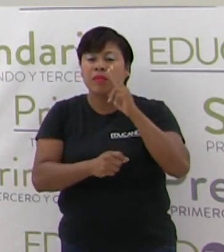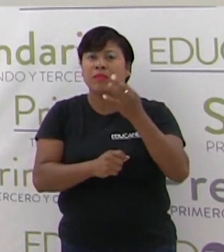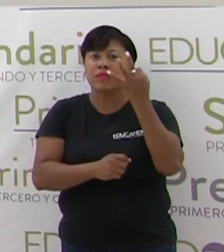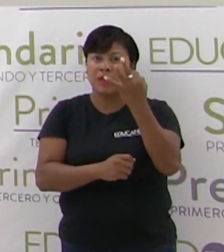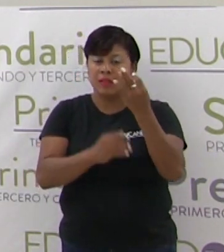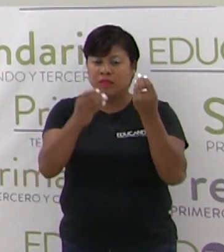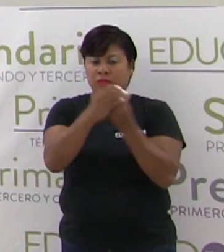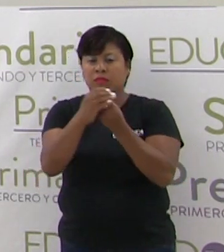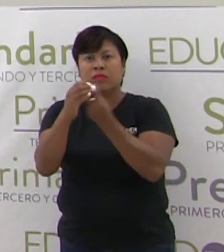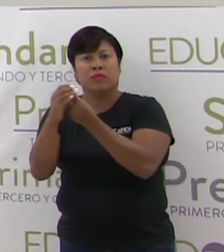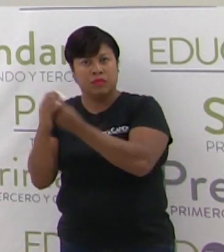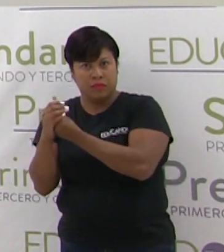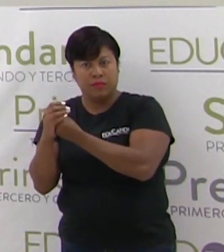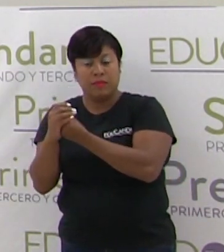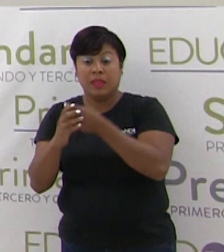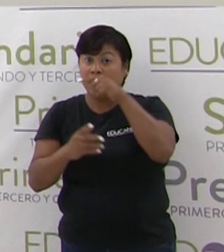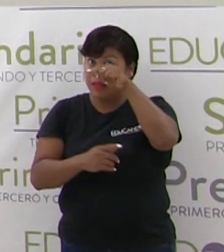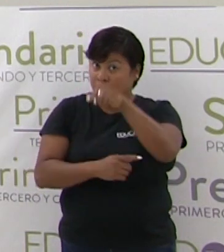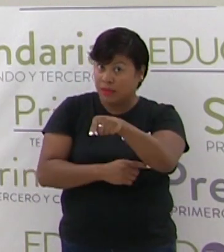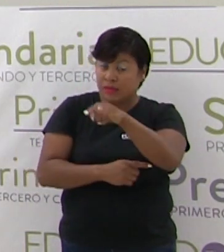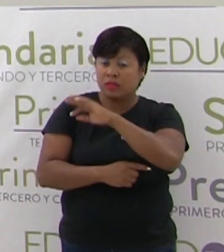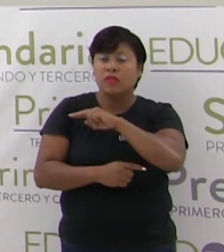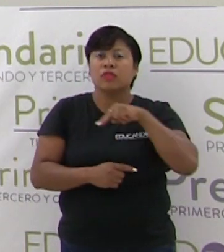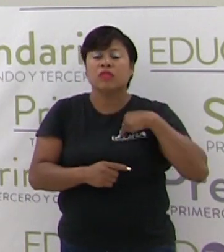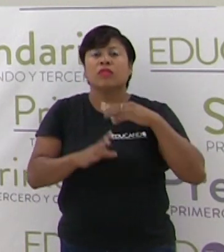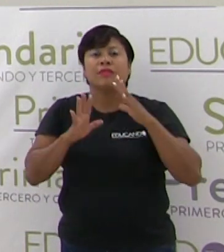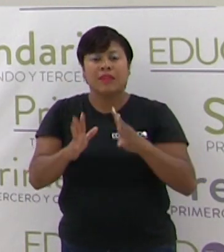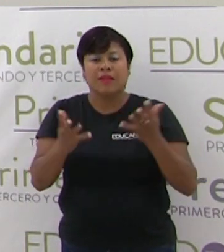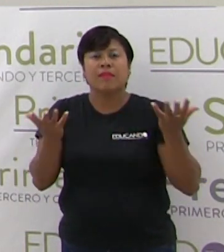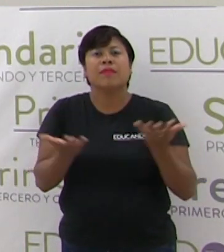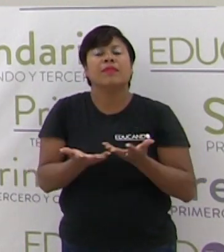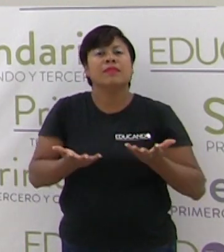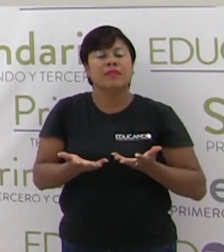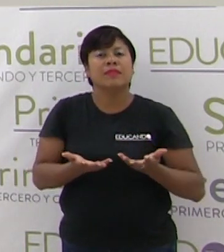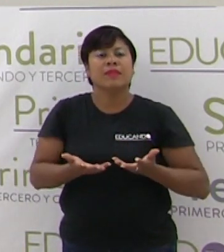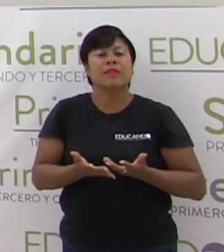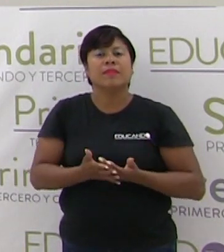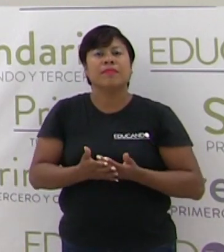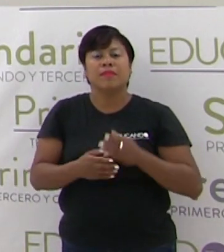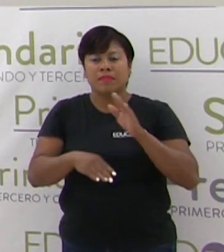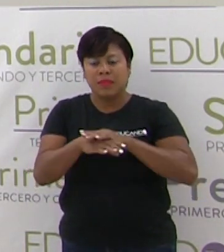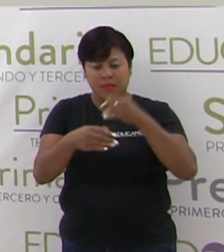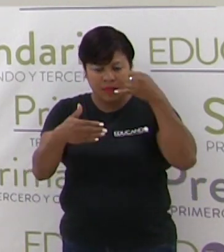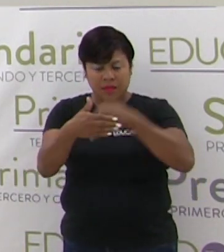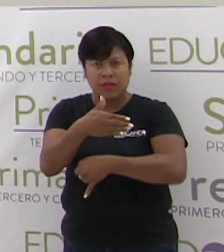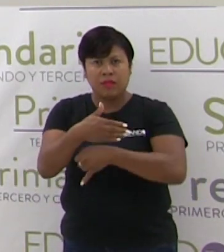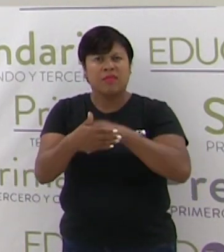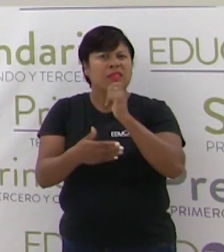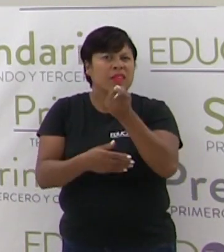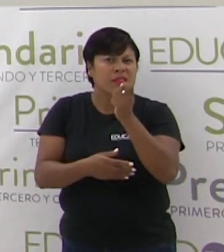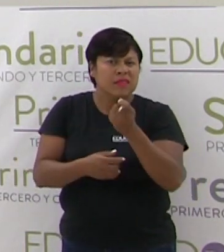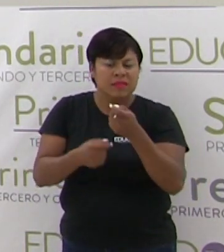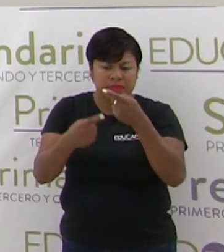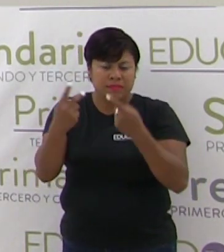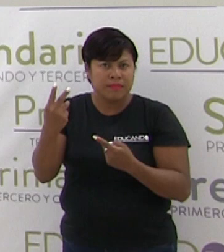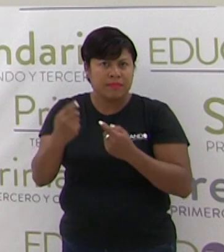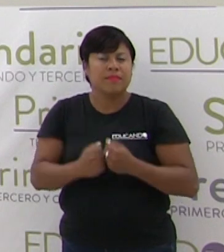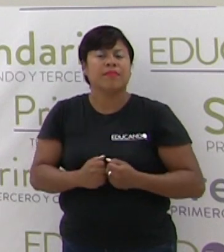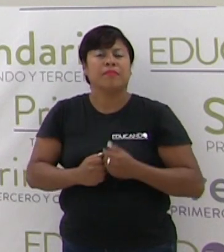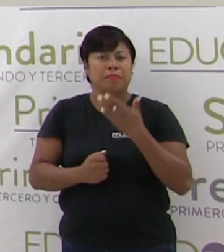las 3 sesiones. Y ahí ya vamos a ahondar un poco pues más adentro, ¿verdad? ¿Qué es lo que significa